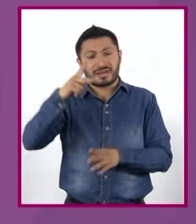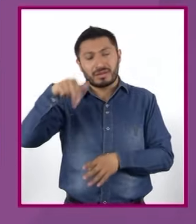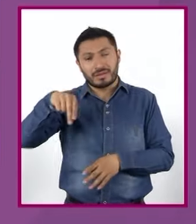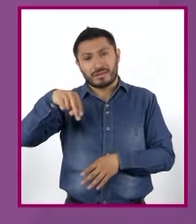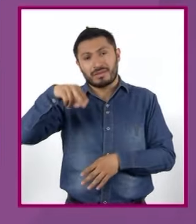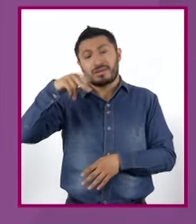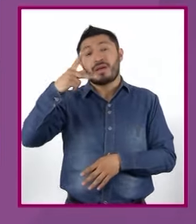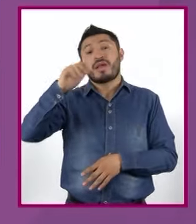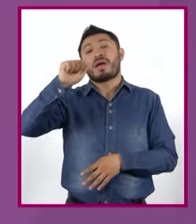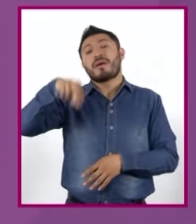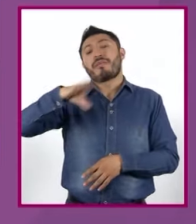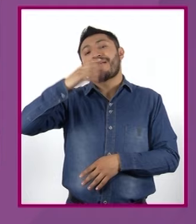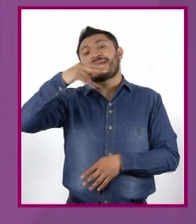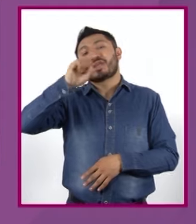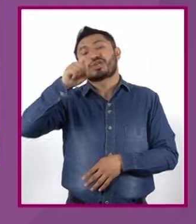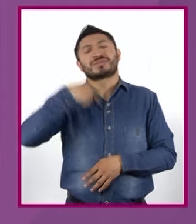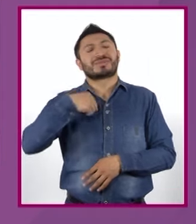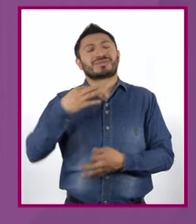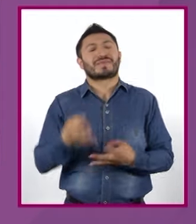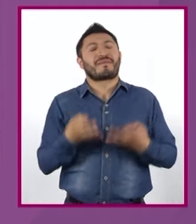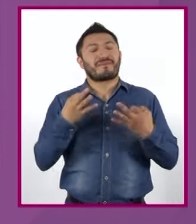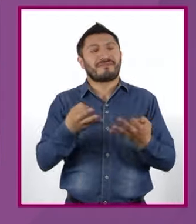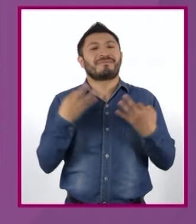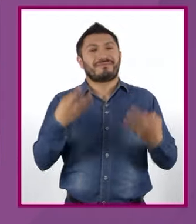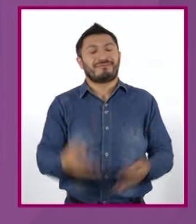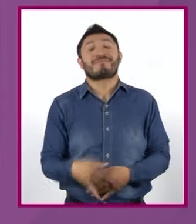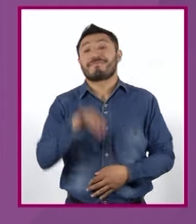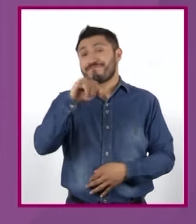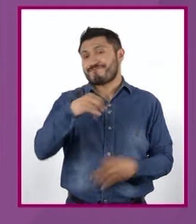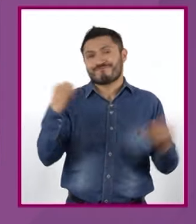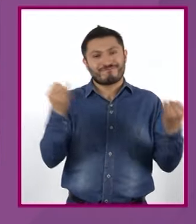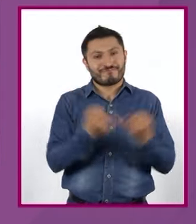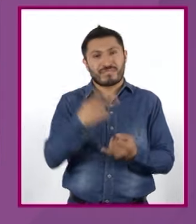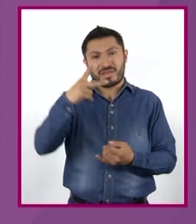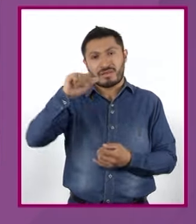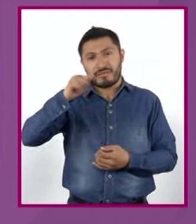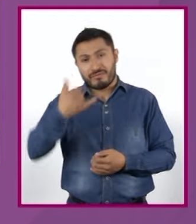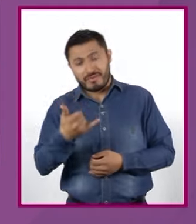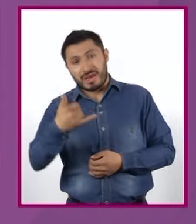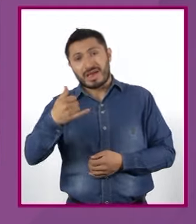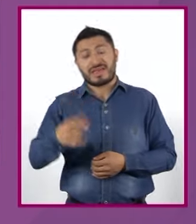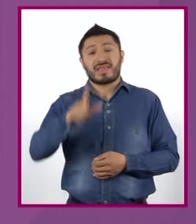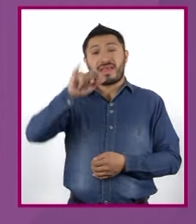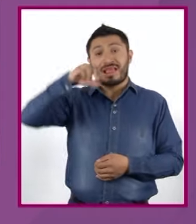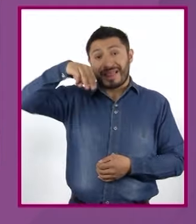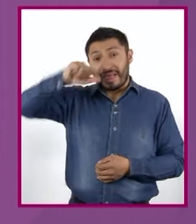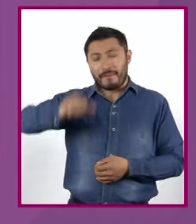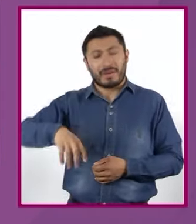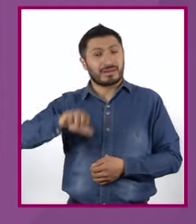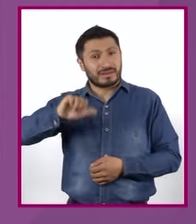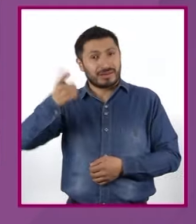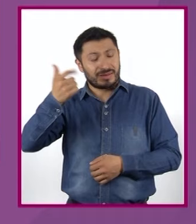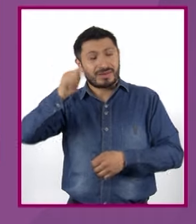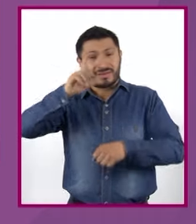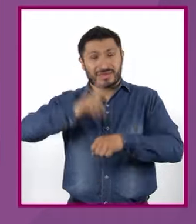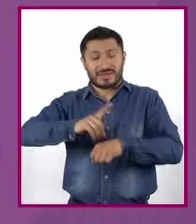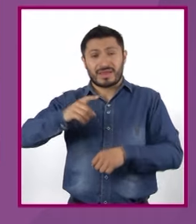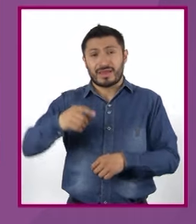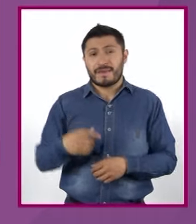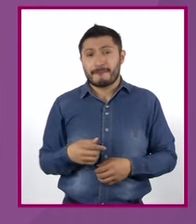me antojan. Sí, también tenemos el pay de Lima, que el otro día le gustó.